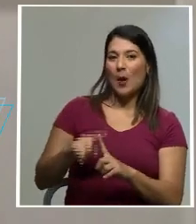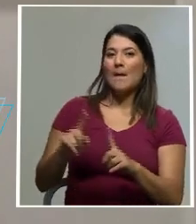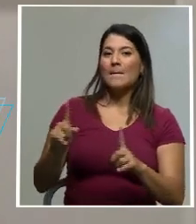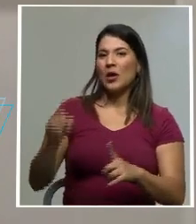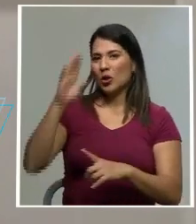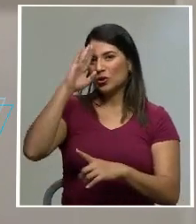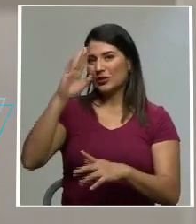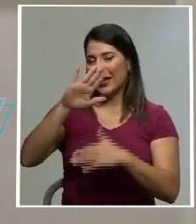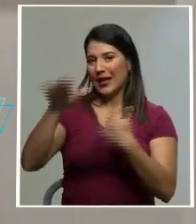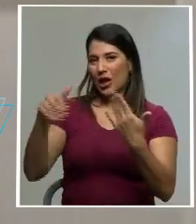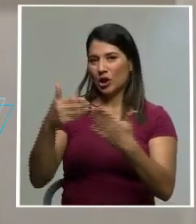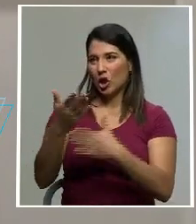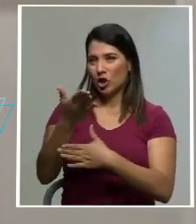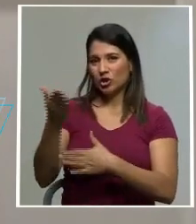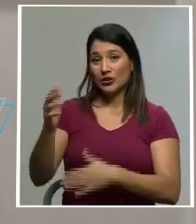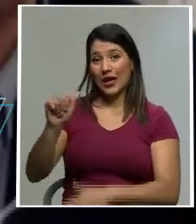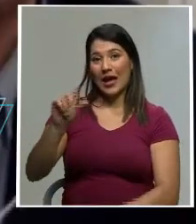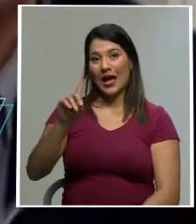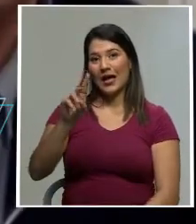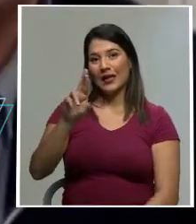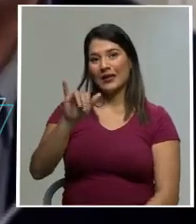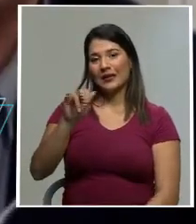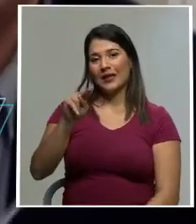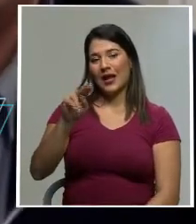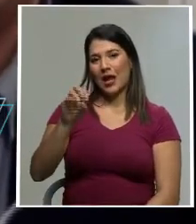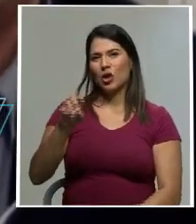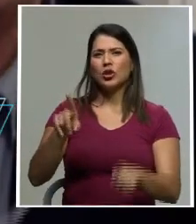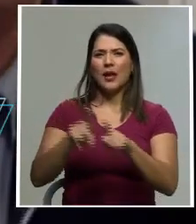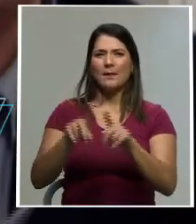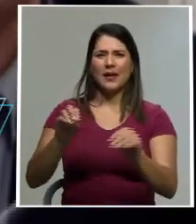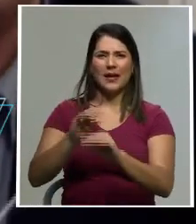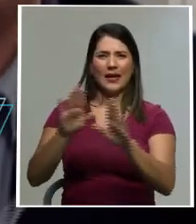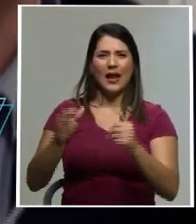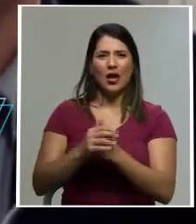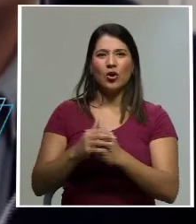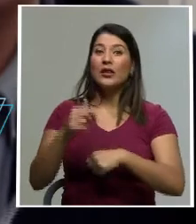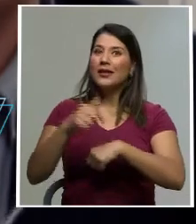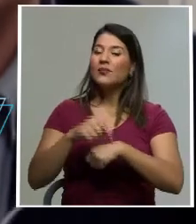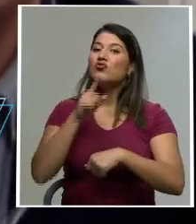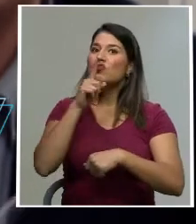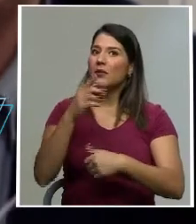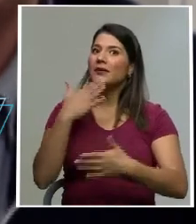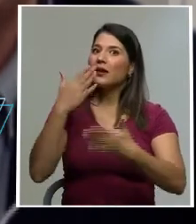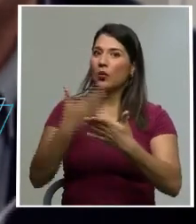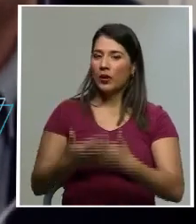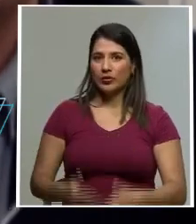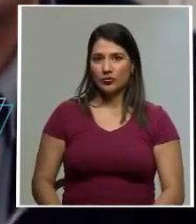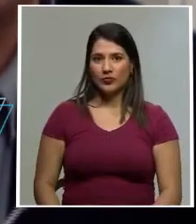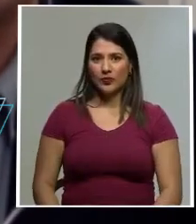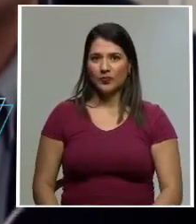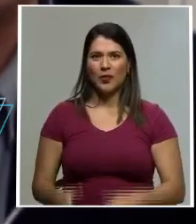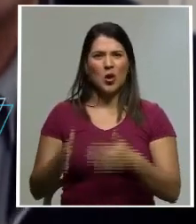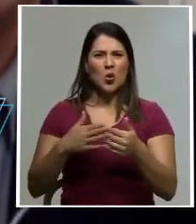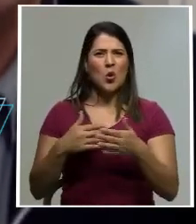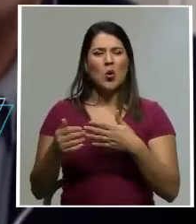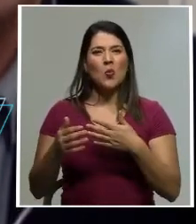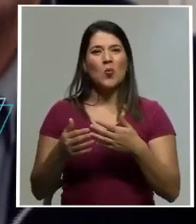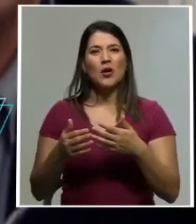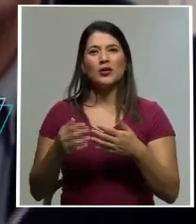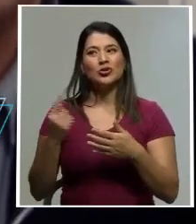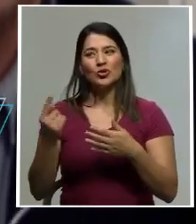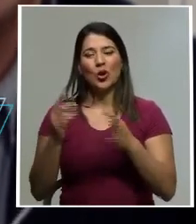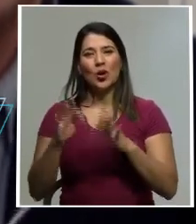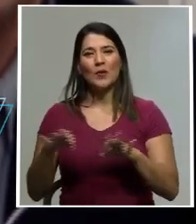mando un saludo a todos, a Adriano también, por supuesto, o sea, eran tiempos realmente buenos, o sea, no importaba mucho más que la